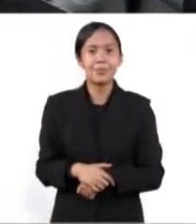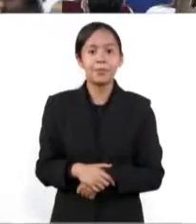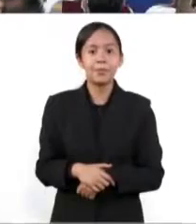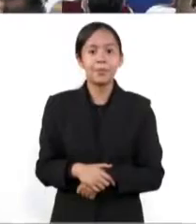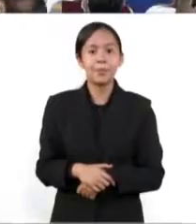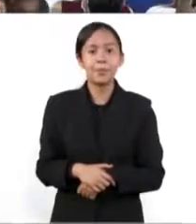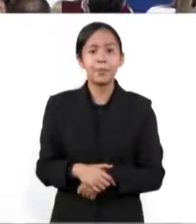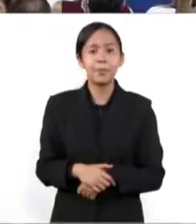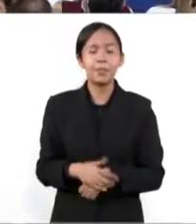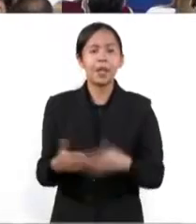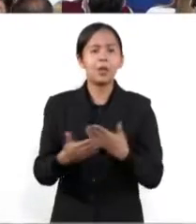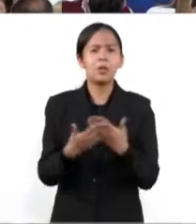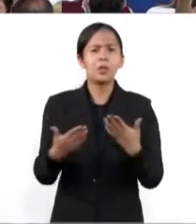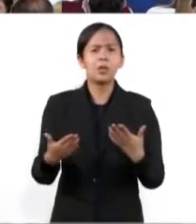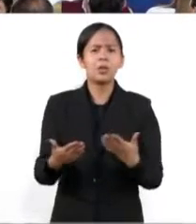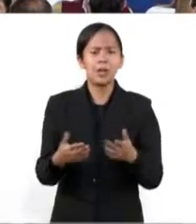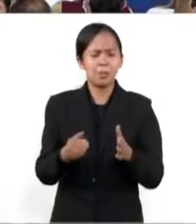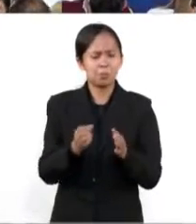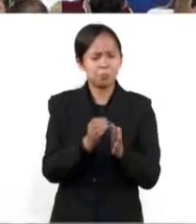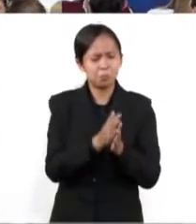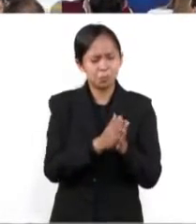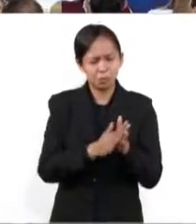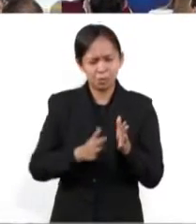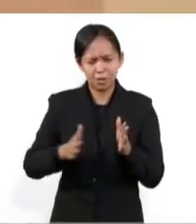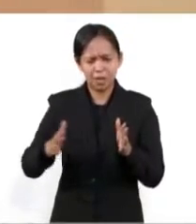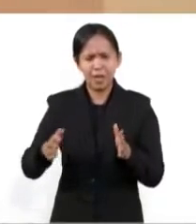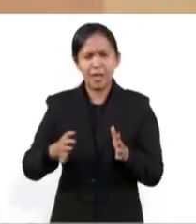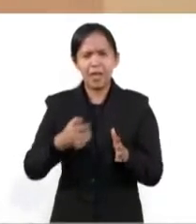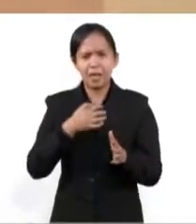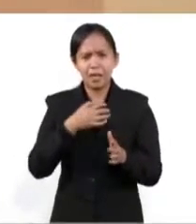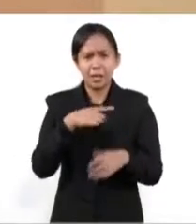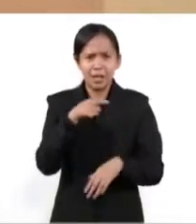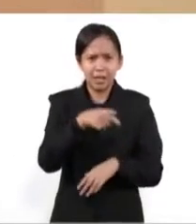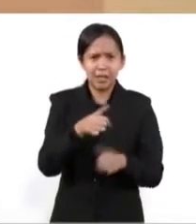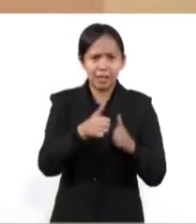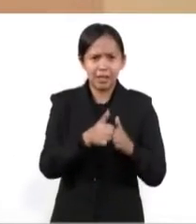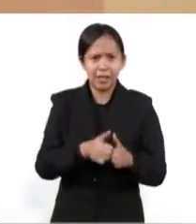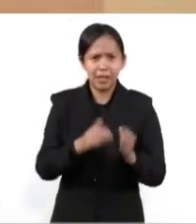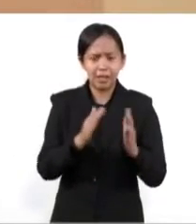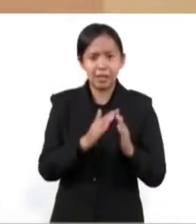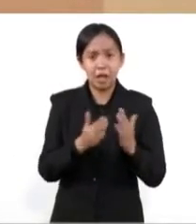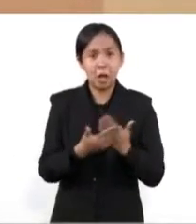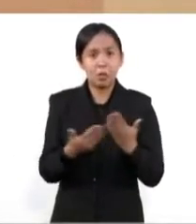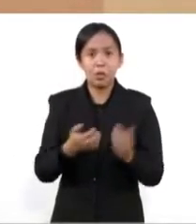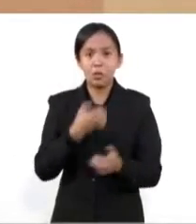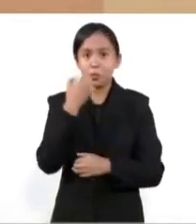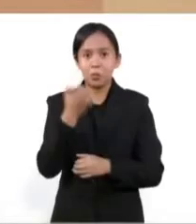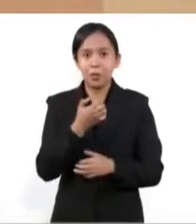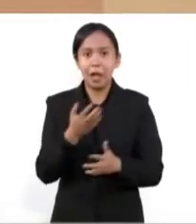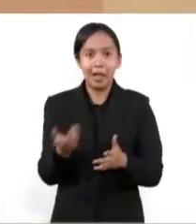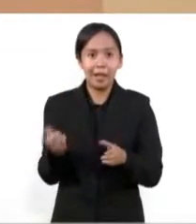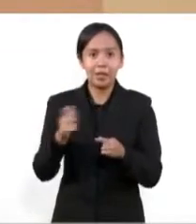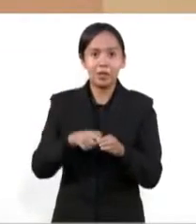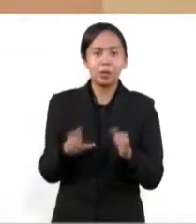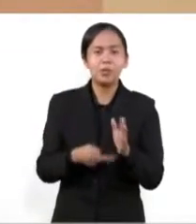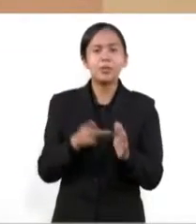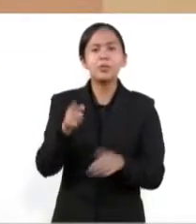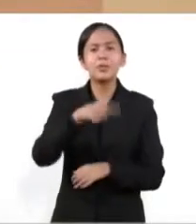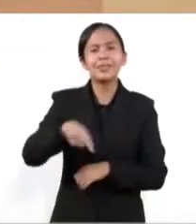¿Los que pasaron la pandemia en su casa y ahora regresaron a la escuela, cómo se sienten?